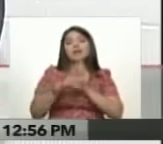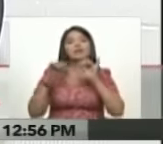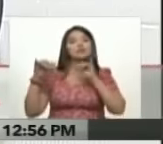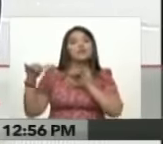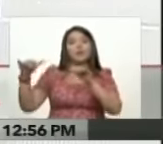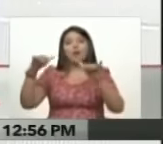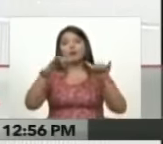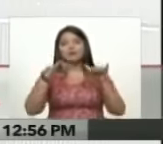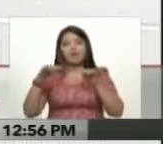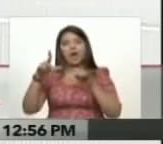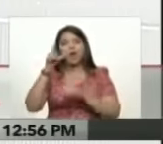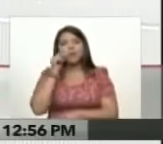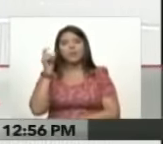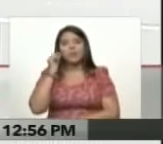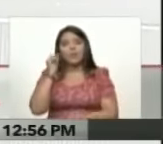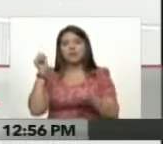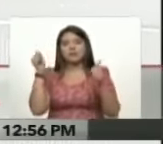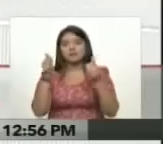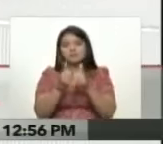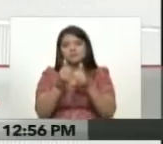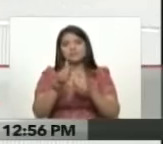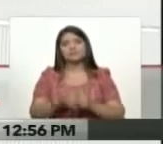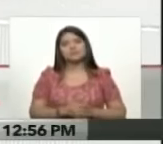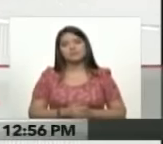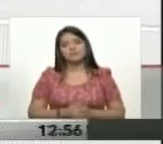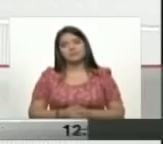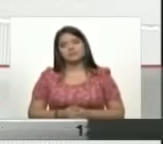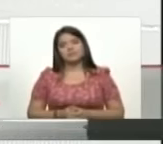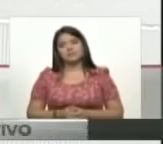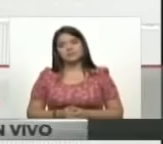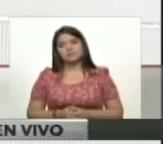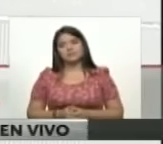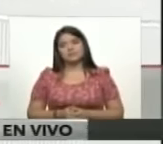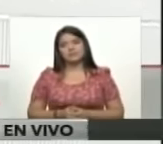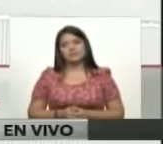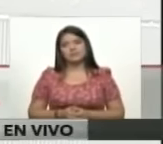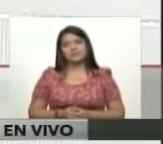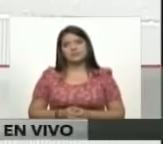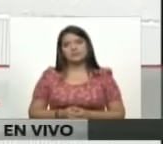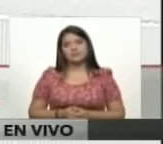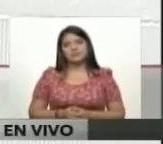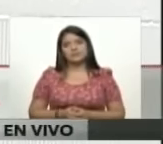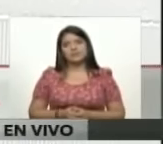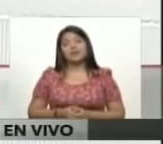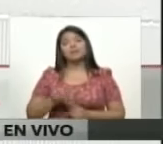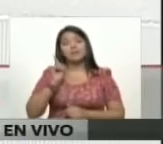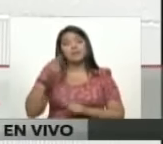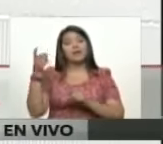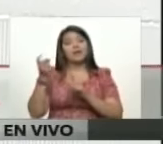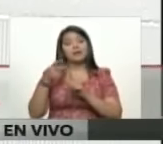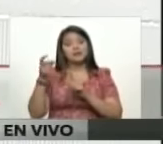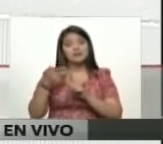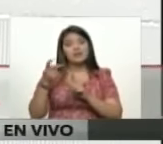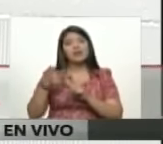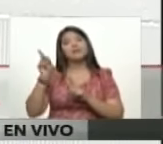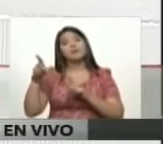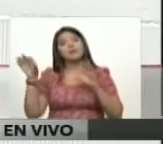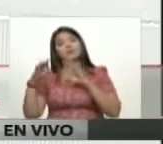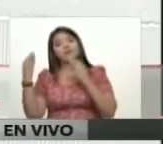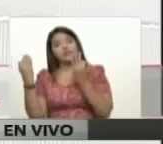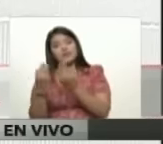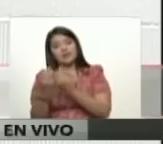Igualdad de las Personas con VIH o SIDA y sus